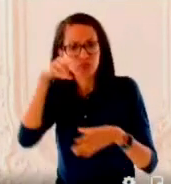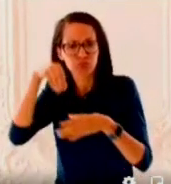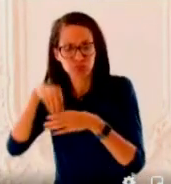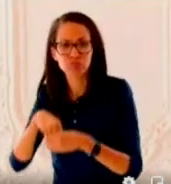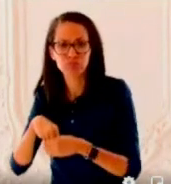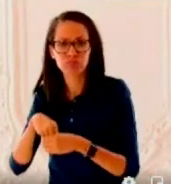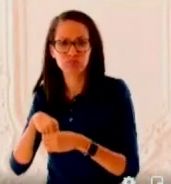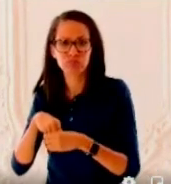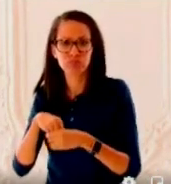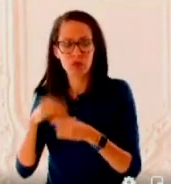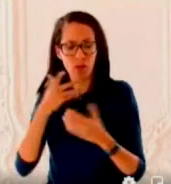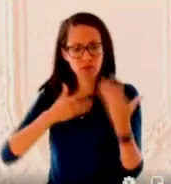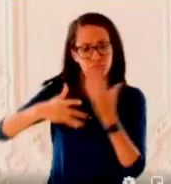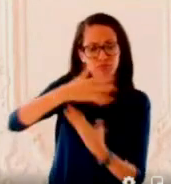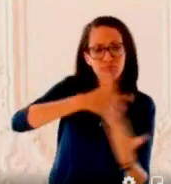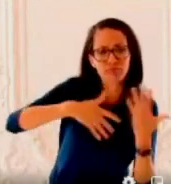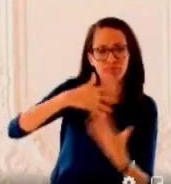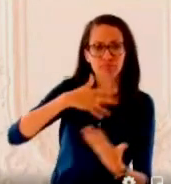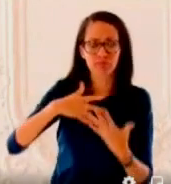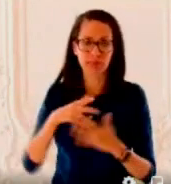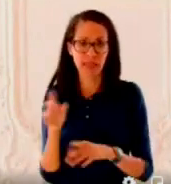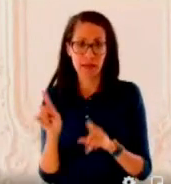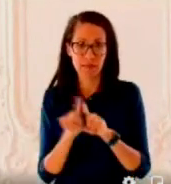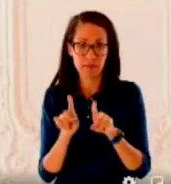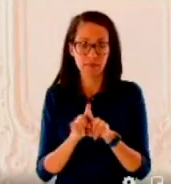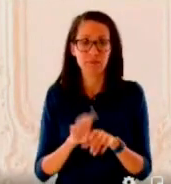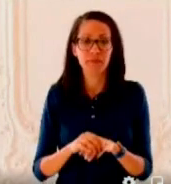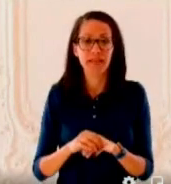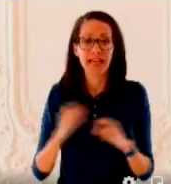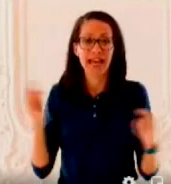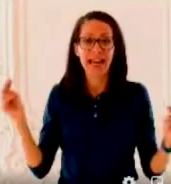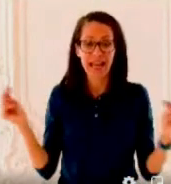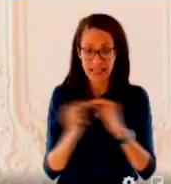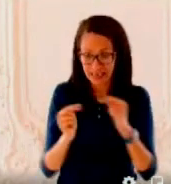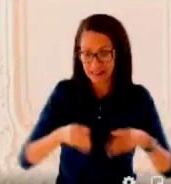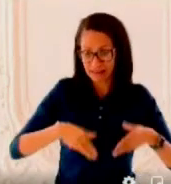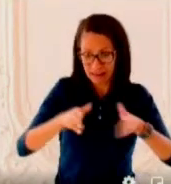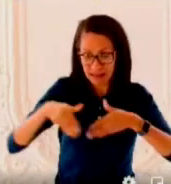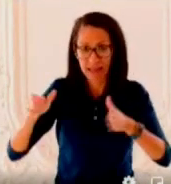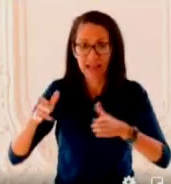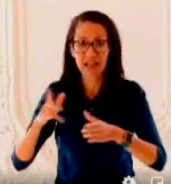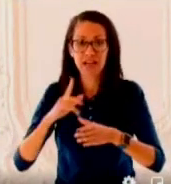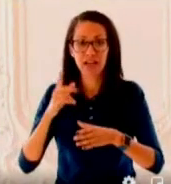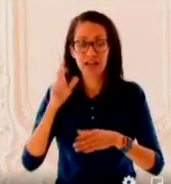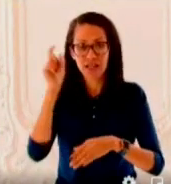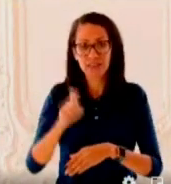puedan interactuar también, porque las carreteras las necesitamos para accesar